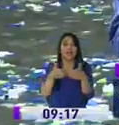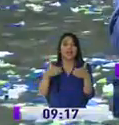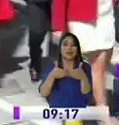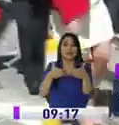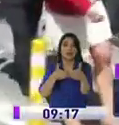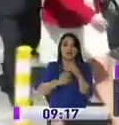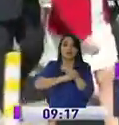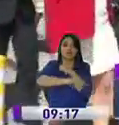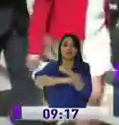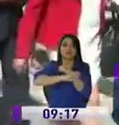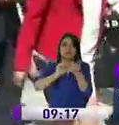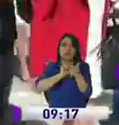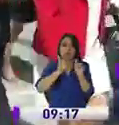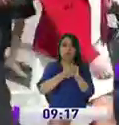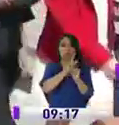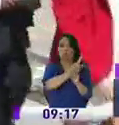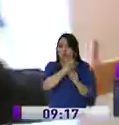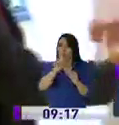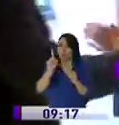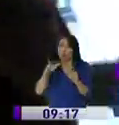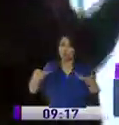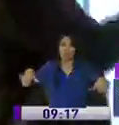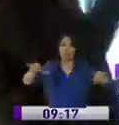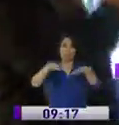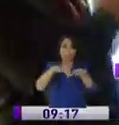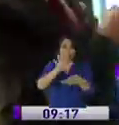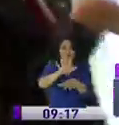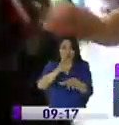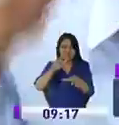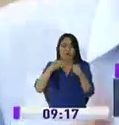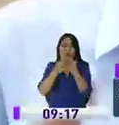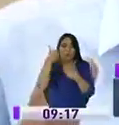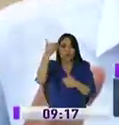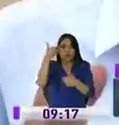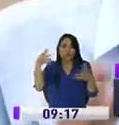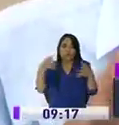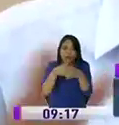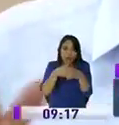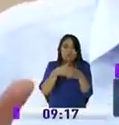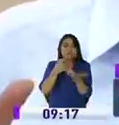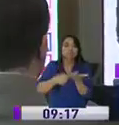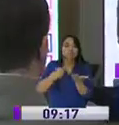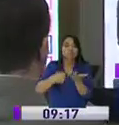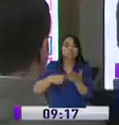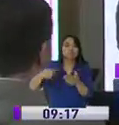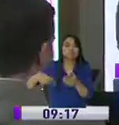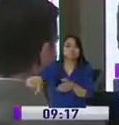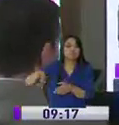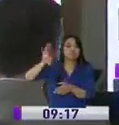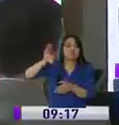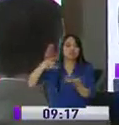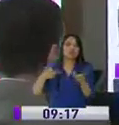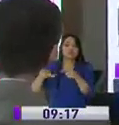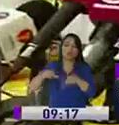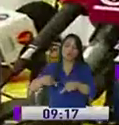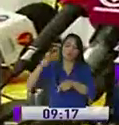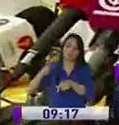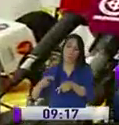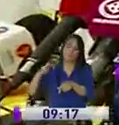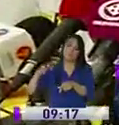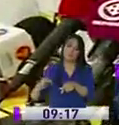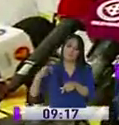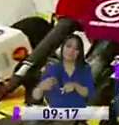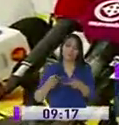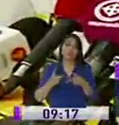uno de los candidatos mantendrán una reunión para los sorteos respectivos, tanto del lugar donde se colocarán los candidatos, así como el turno